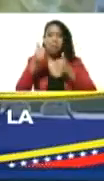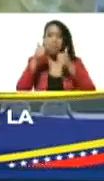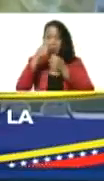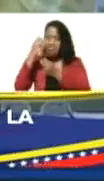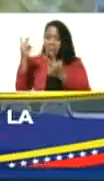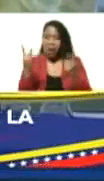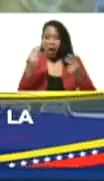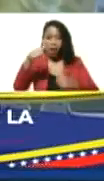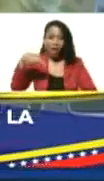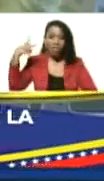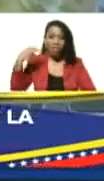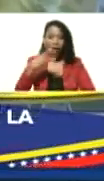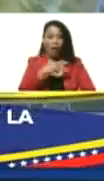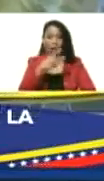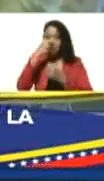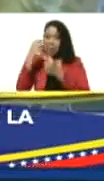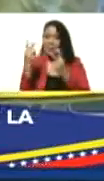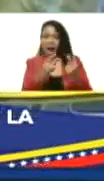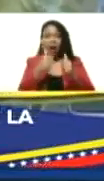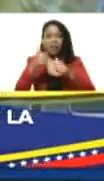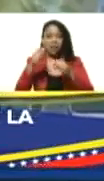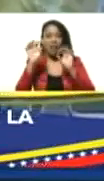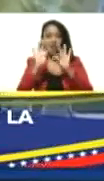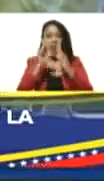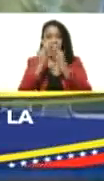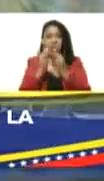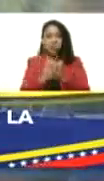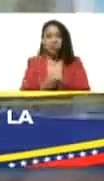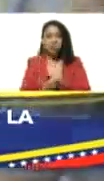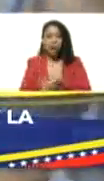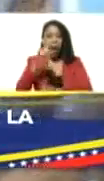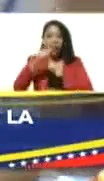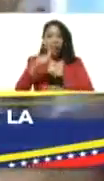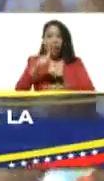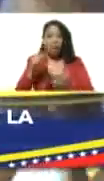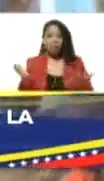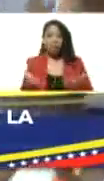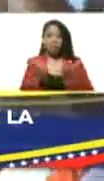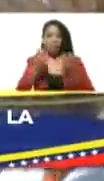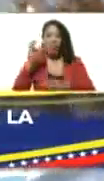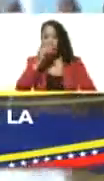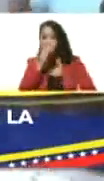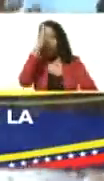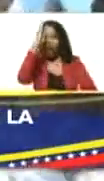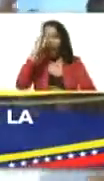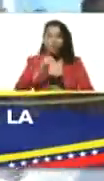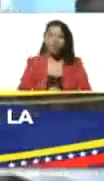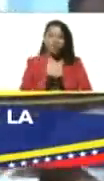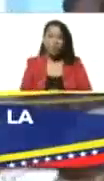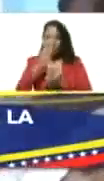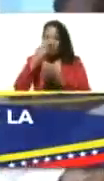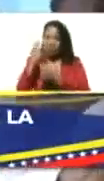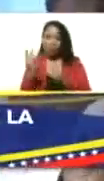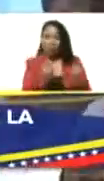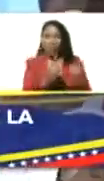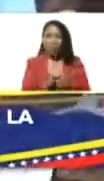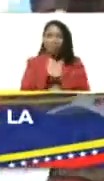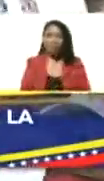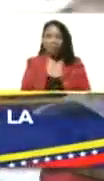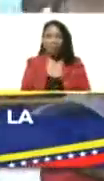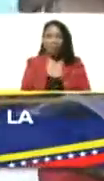de Tejería, bienvenidas a esa familia. Aquí al calor de Ocumare del Tuy, bienvenidas.